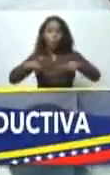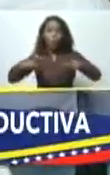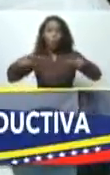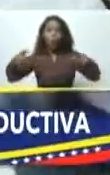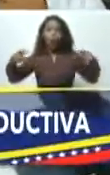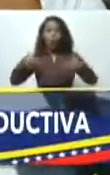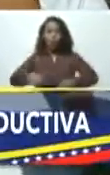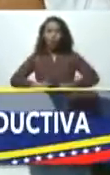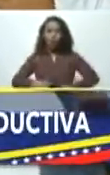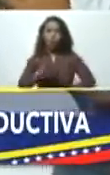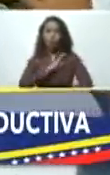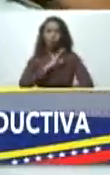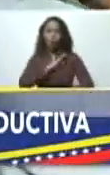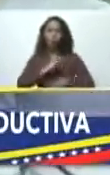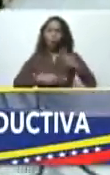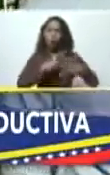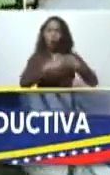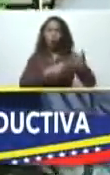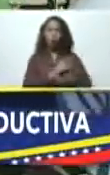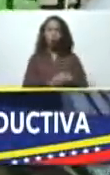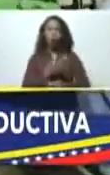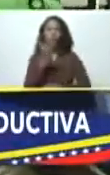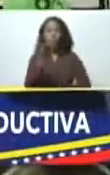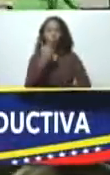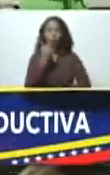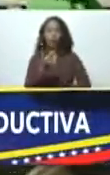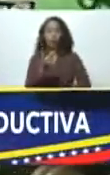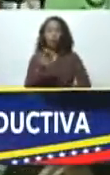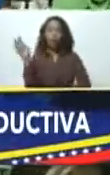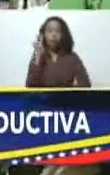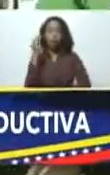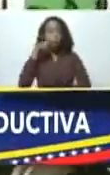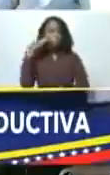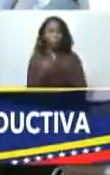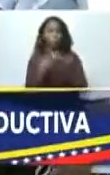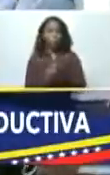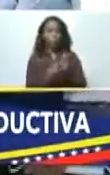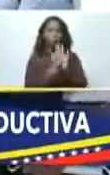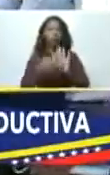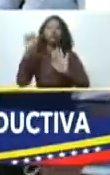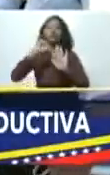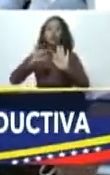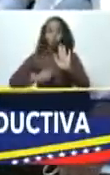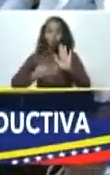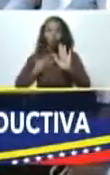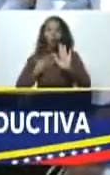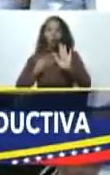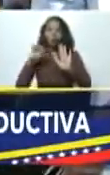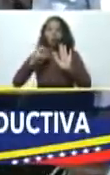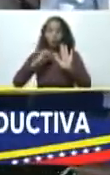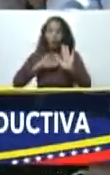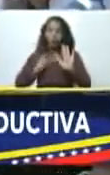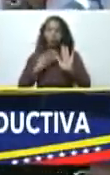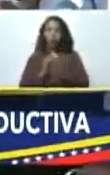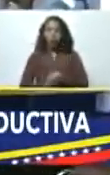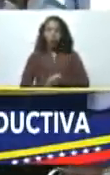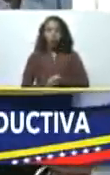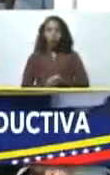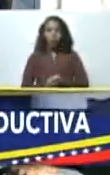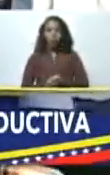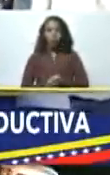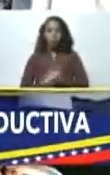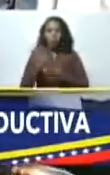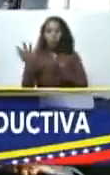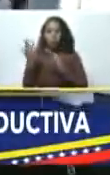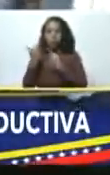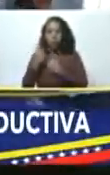con esfuerzo propio, con productividad. Usted lo ha dicho, Venezuela ha demostrado que sí puede. Sí se puede. Sí podemos. Así es. ¿Qué me